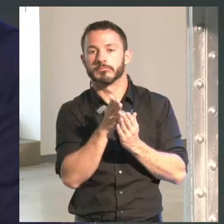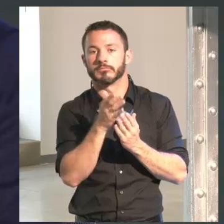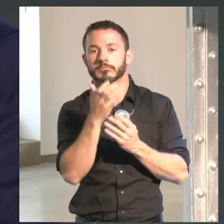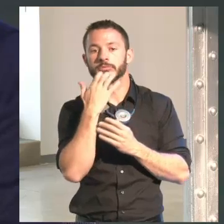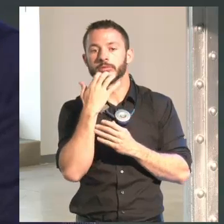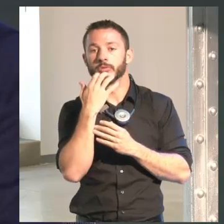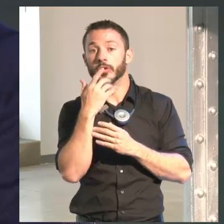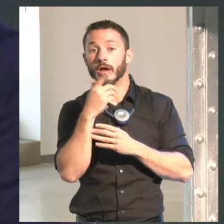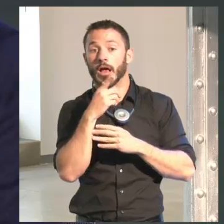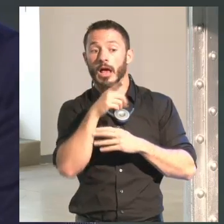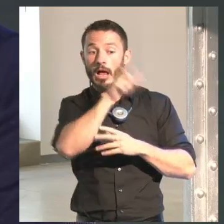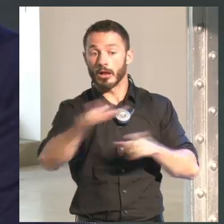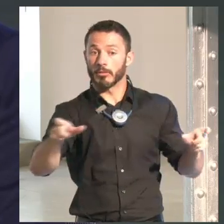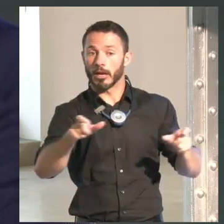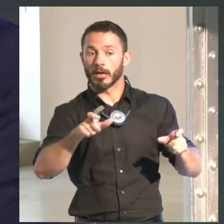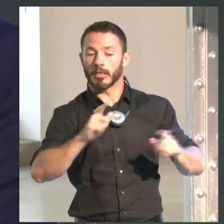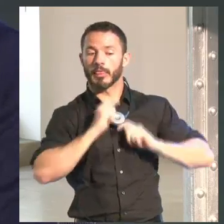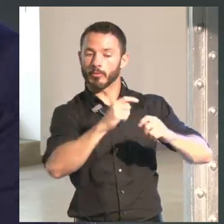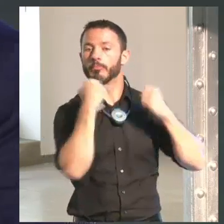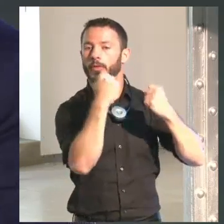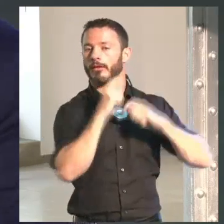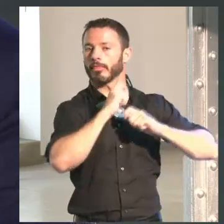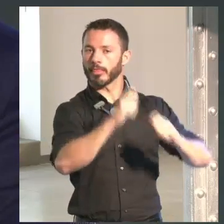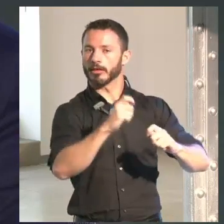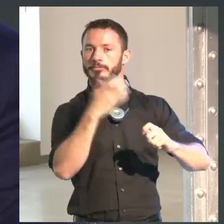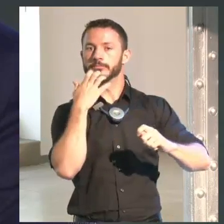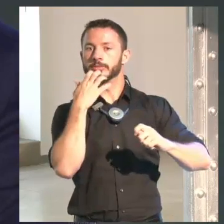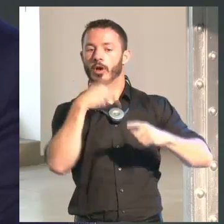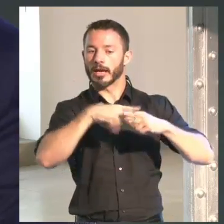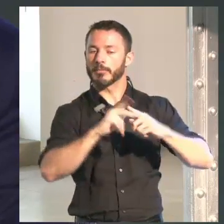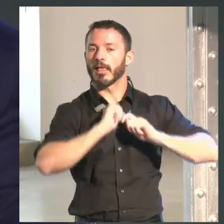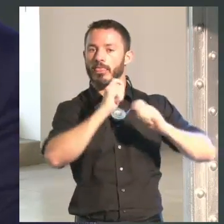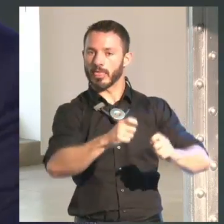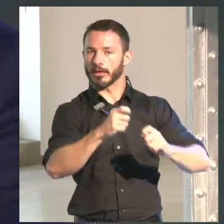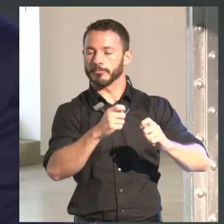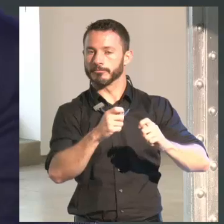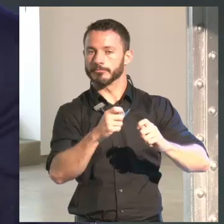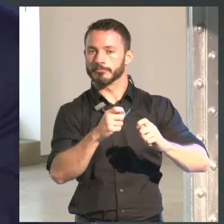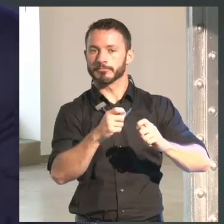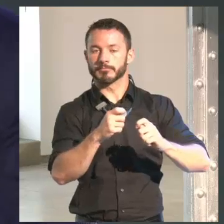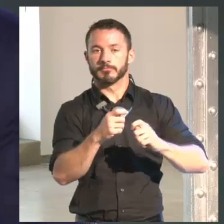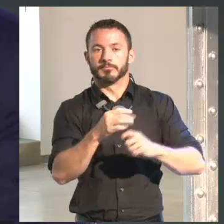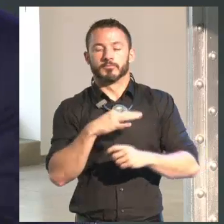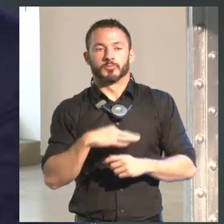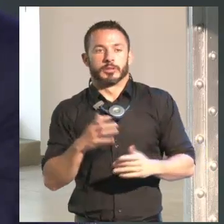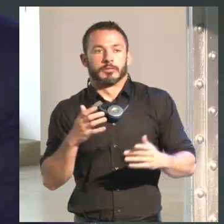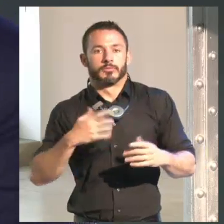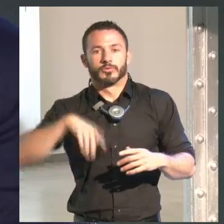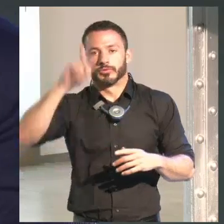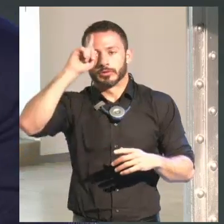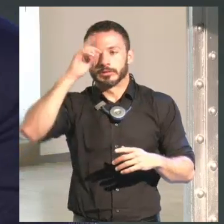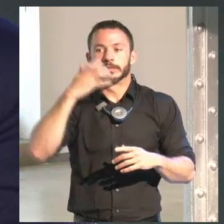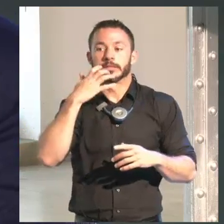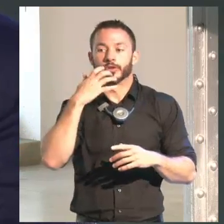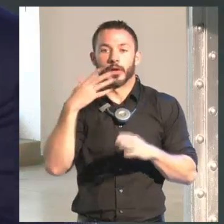dar poder al ciudadano. ¿Cómo se le puede dar poder? Dándole herramientas. Es decir, quizá si yo puedo saber quién traza